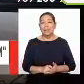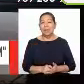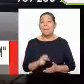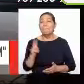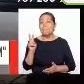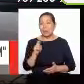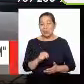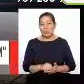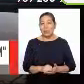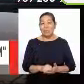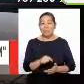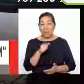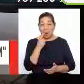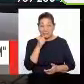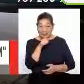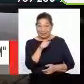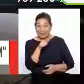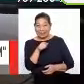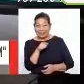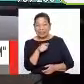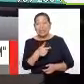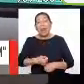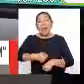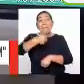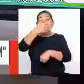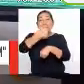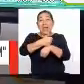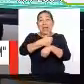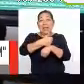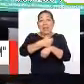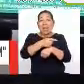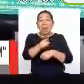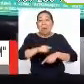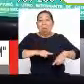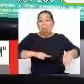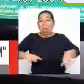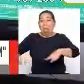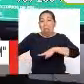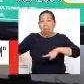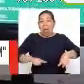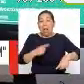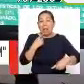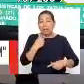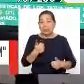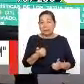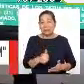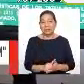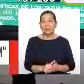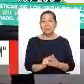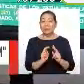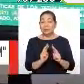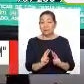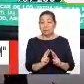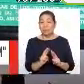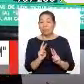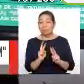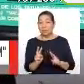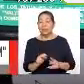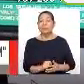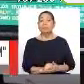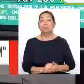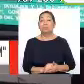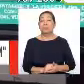venezolano. Este de acá es el cabecilla de esta banda criminal. Y fíjense ahora lo que hemos podido determinar